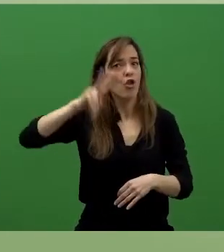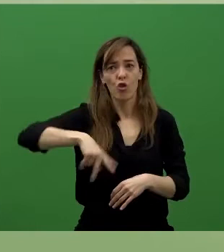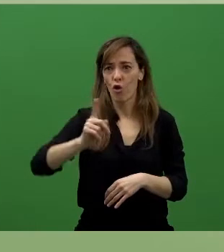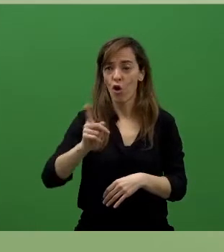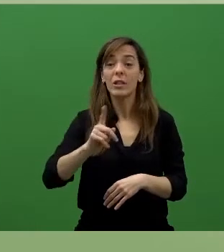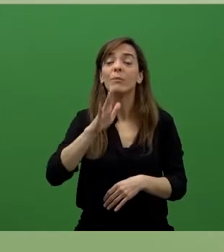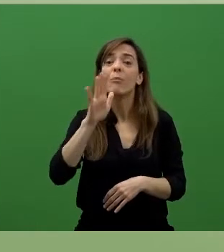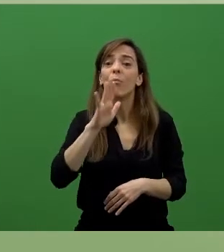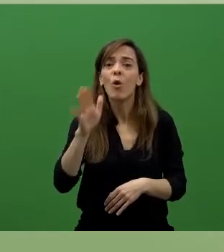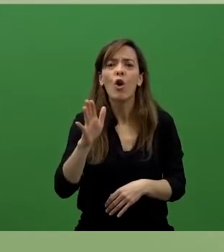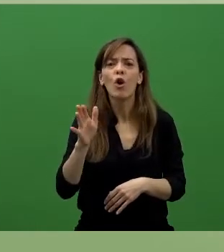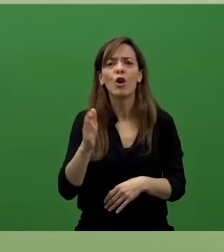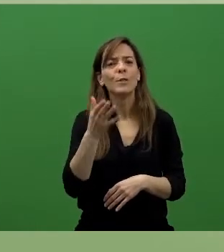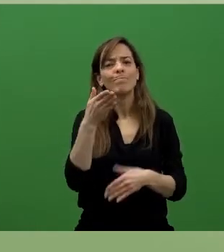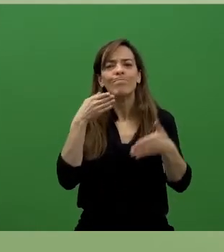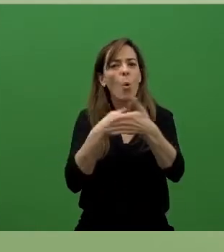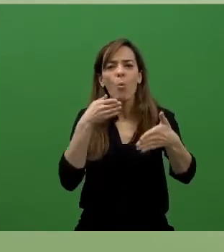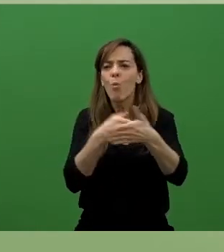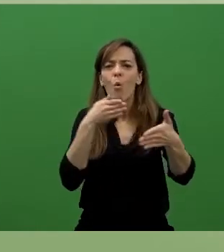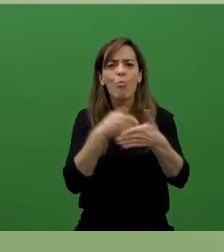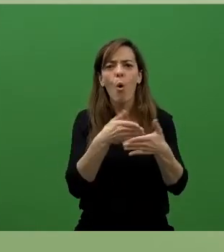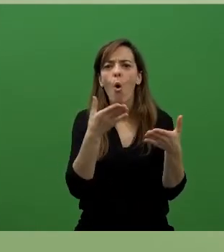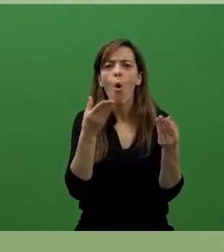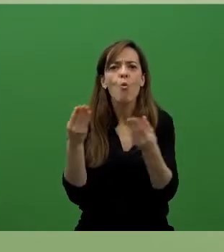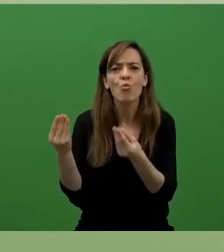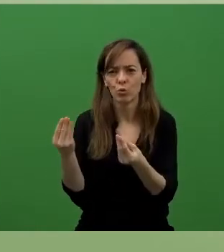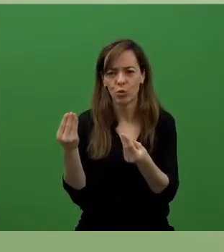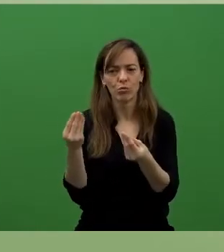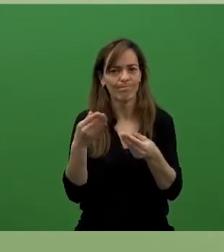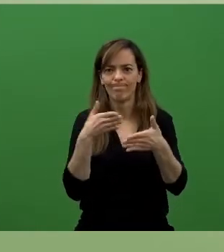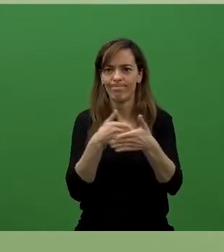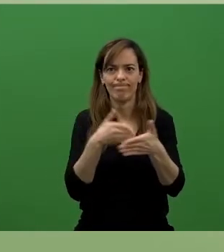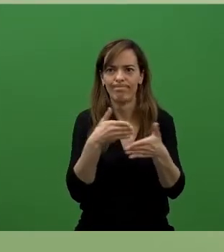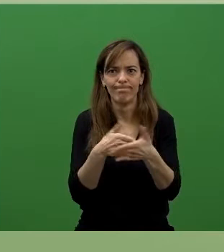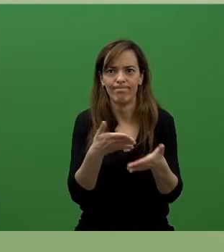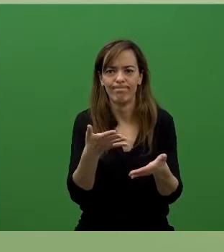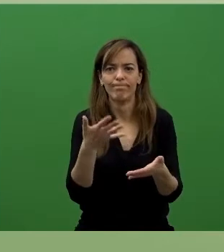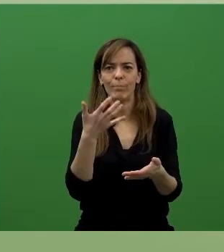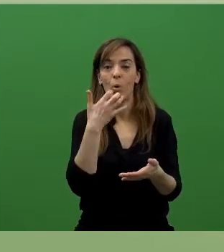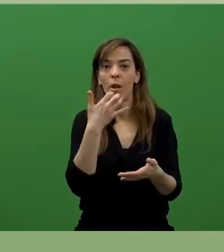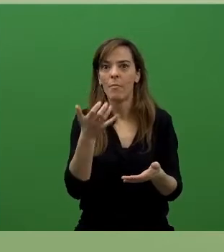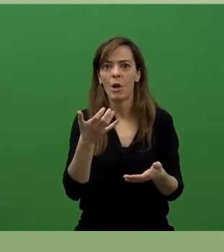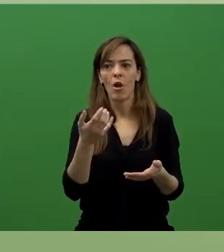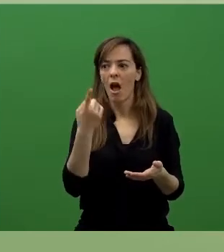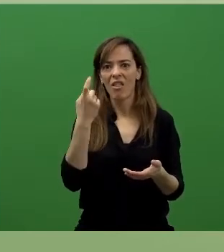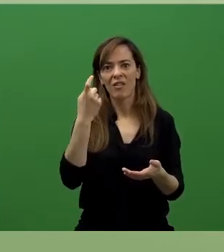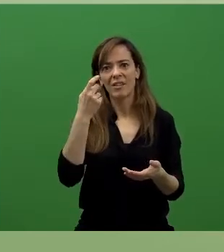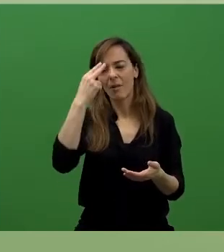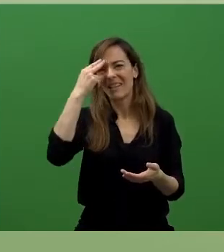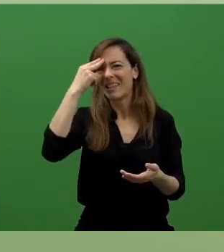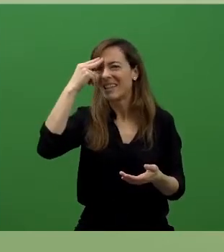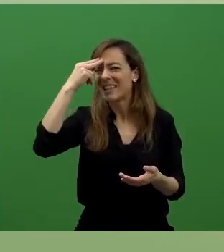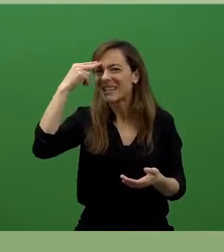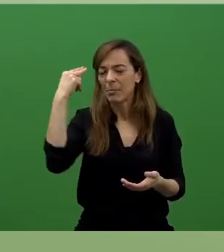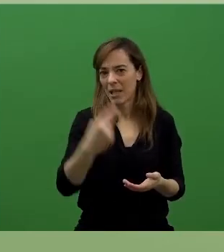porque hay muchas barreras ético-legales para poderlo hacer, porque obviamente tenemos que respetar lo más posible,